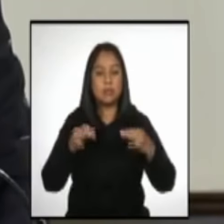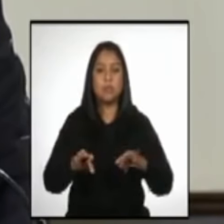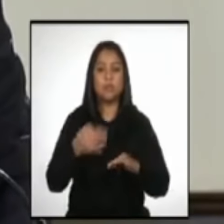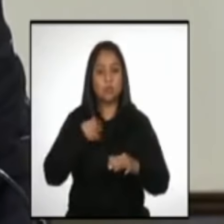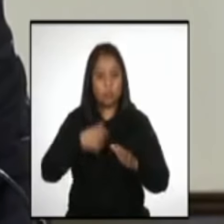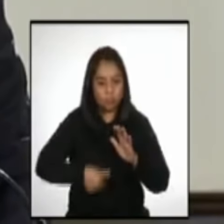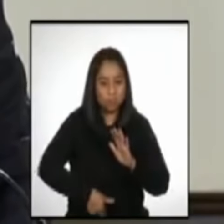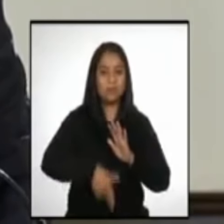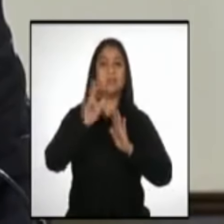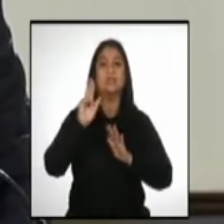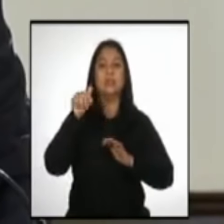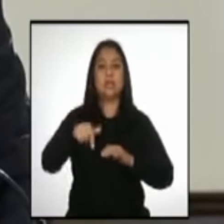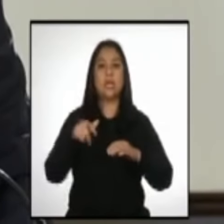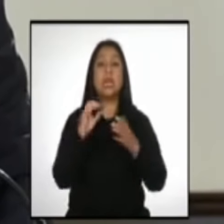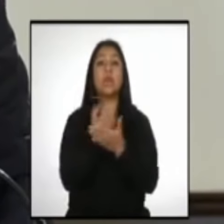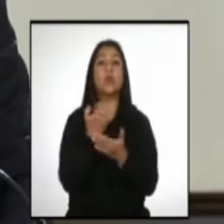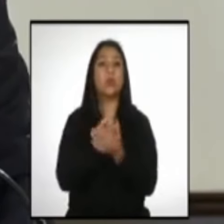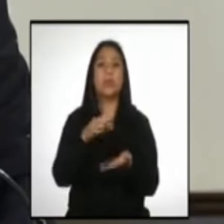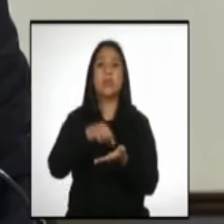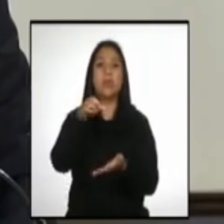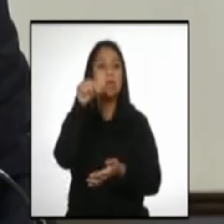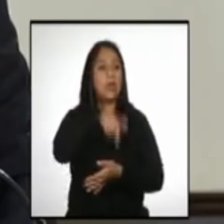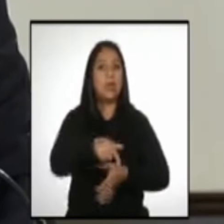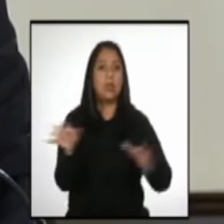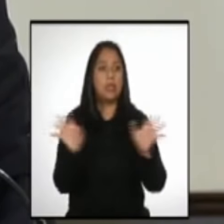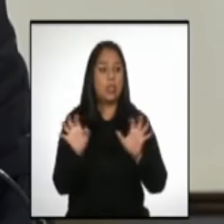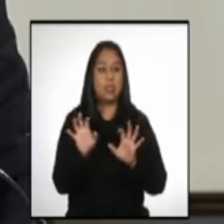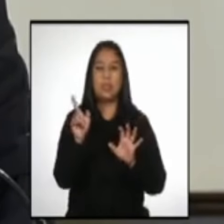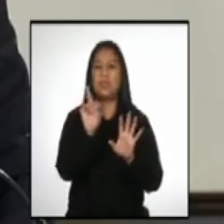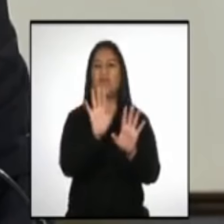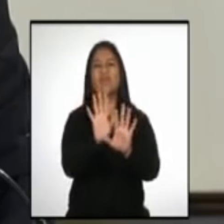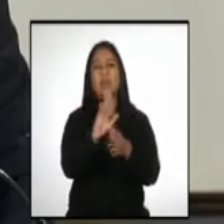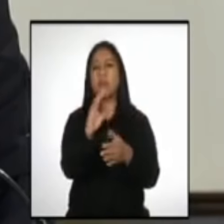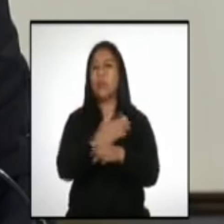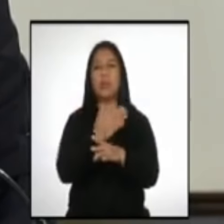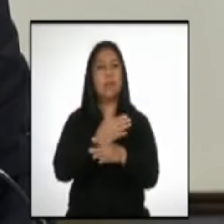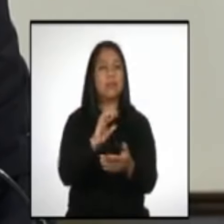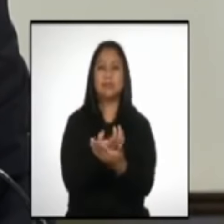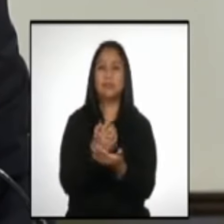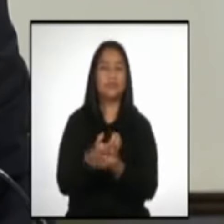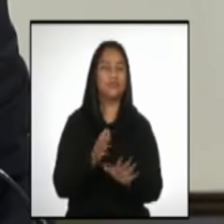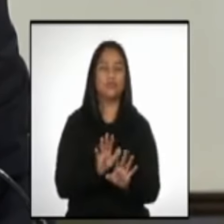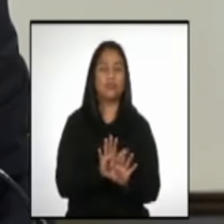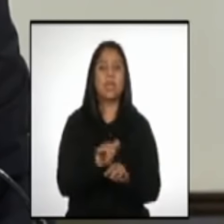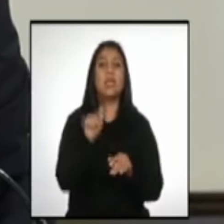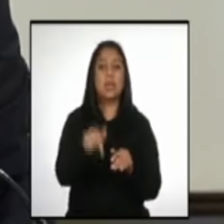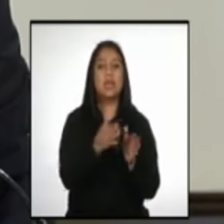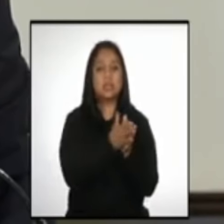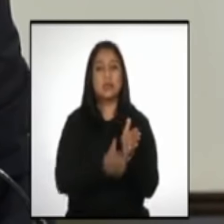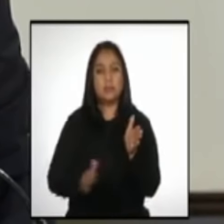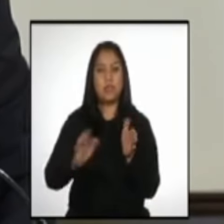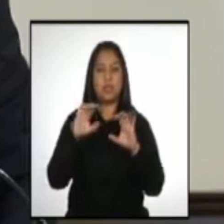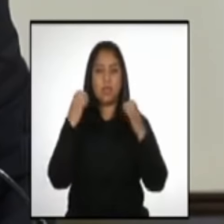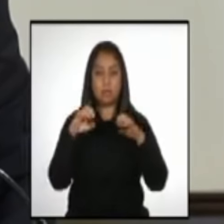país y que esta crisis no vaya a significar mayores problemas económicos. Ese plan de emergencia